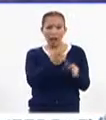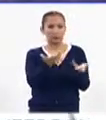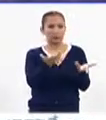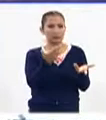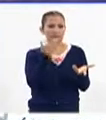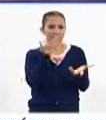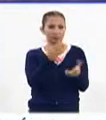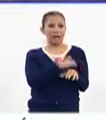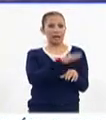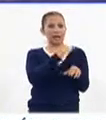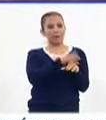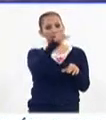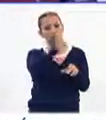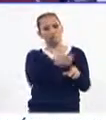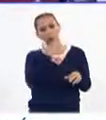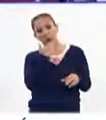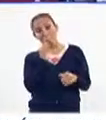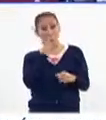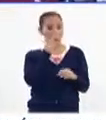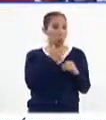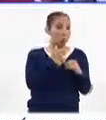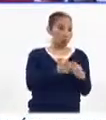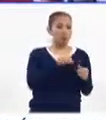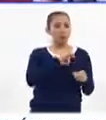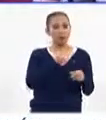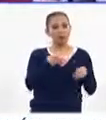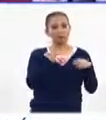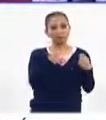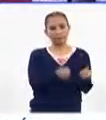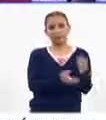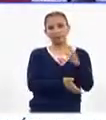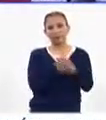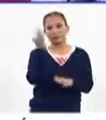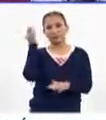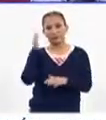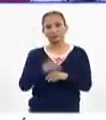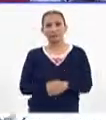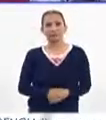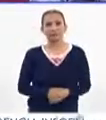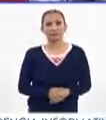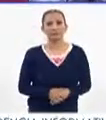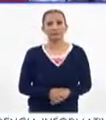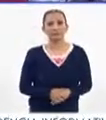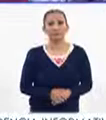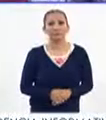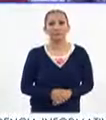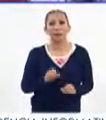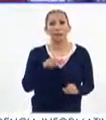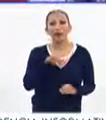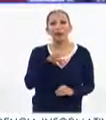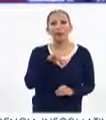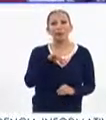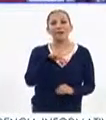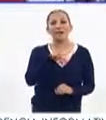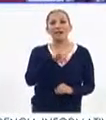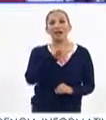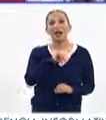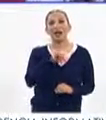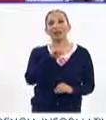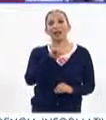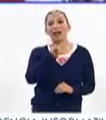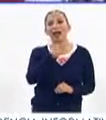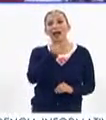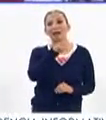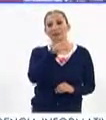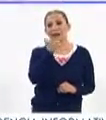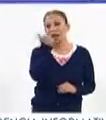poder ser un buen perfil que pueda irse a una movilidad. Claro. Marina Marcela de la Garza